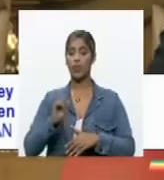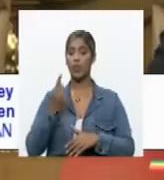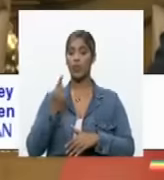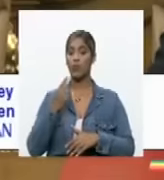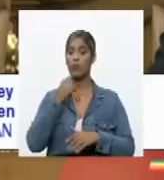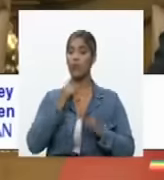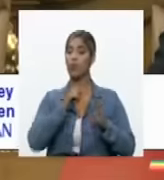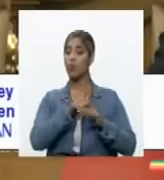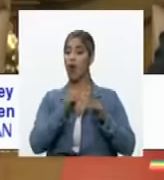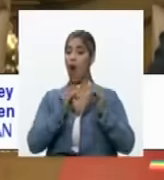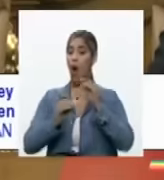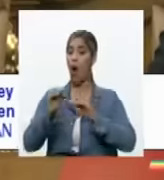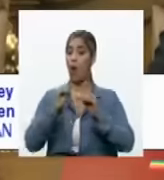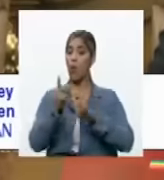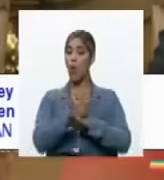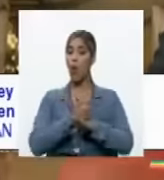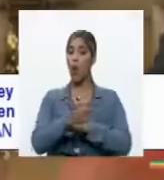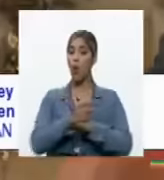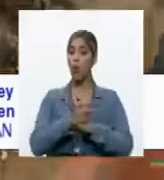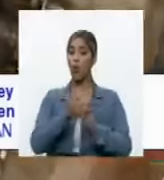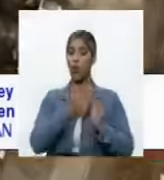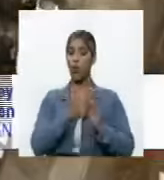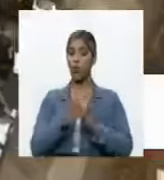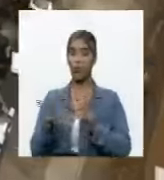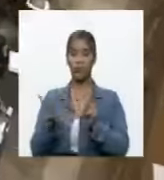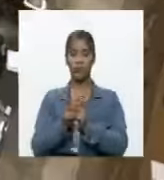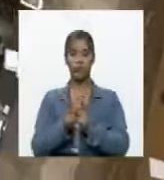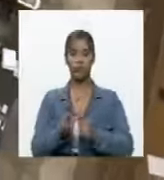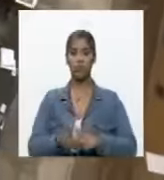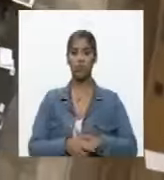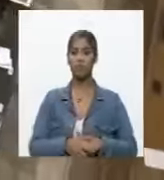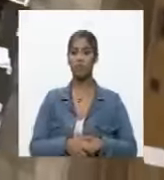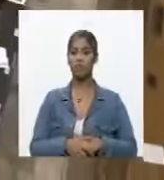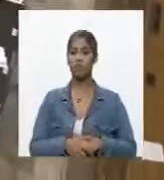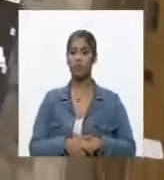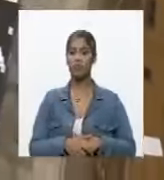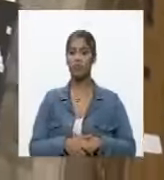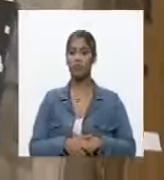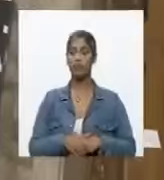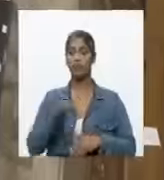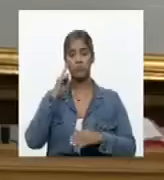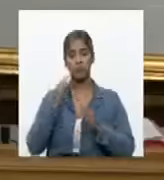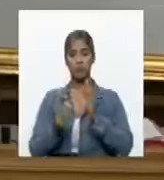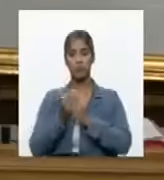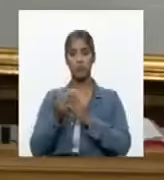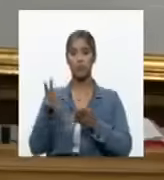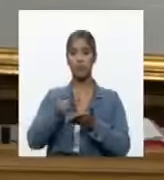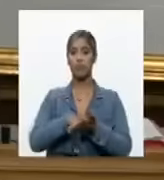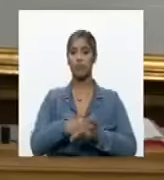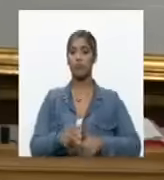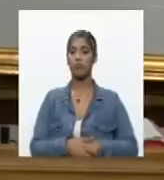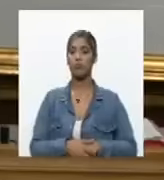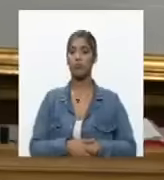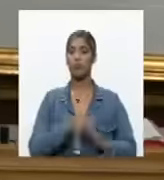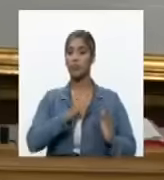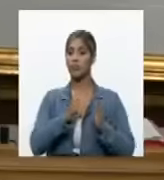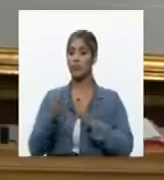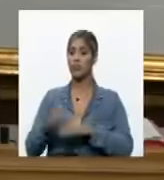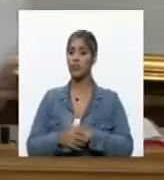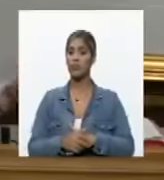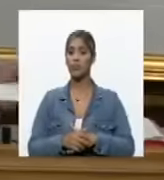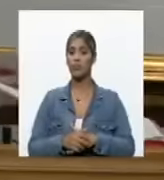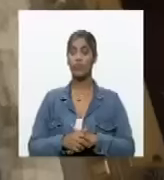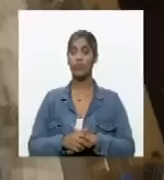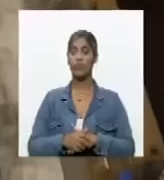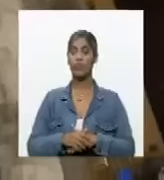De la estructura de gobierno de la comuna. Es todo, presidente. En consideración. Aprobado. Siguiente.